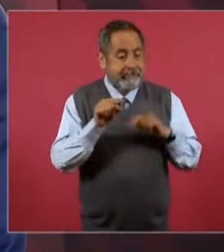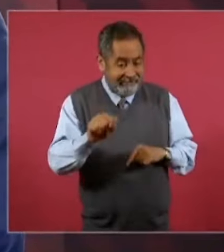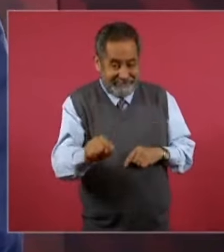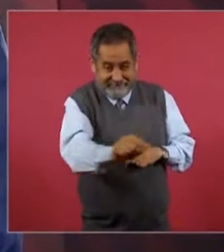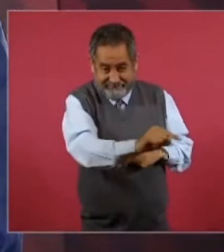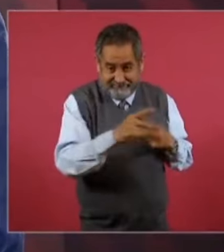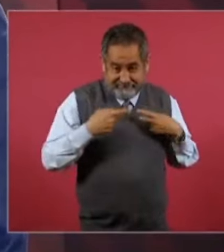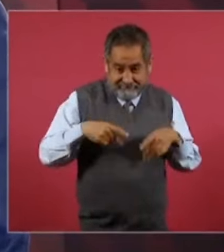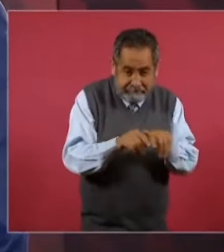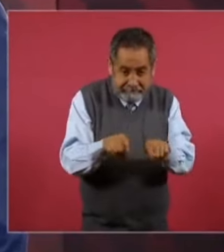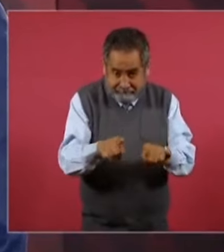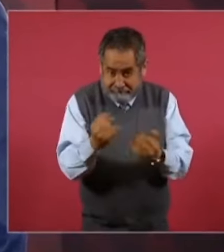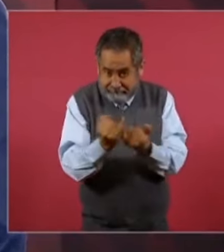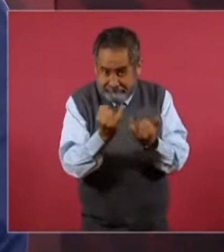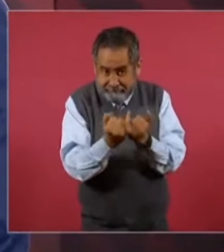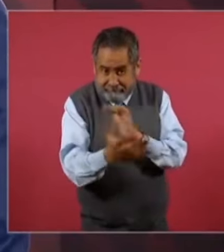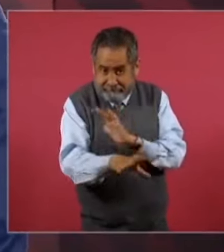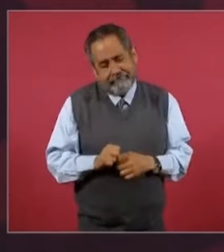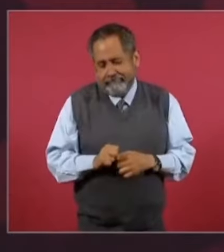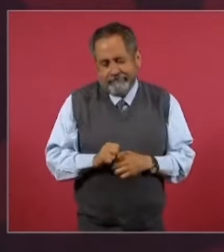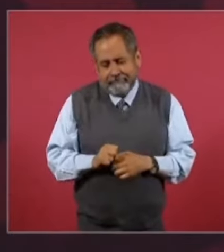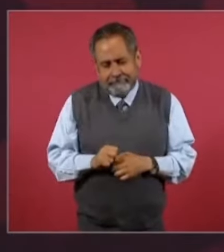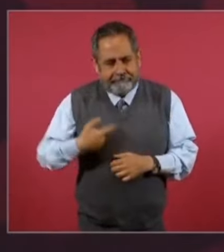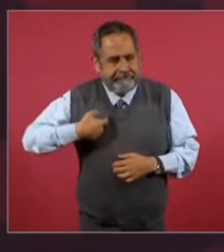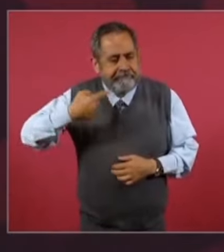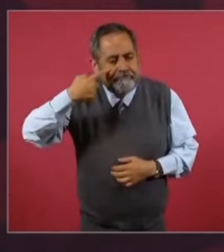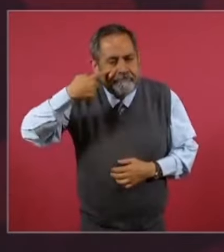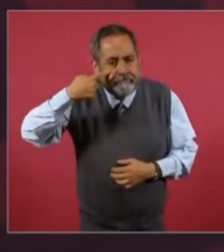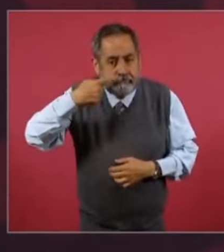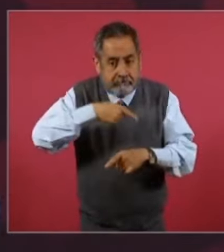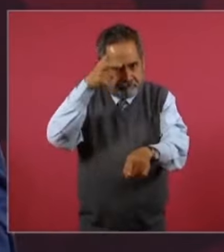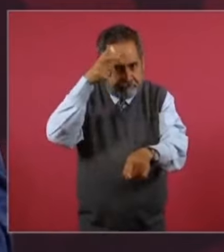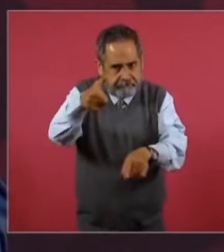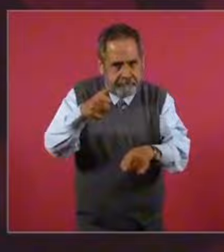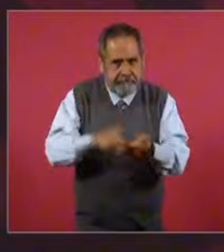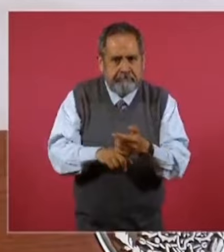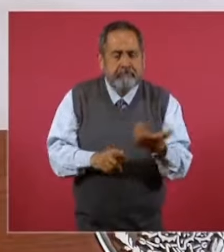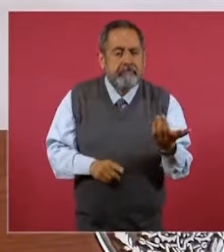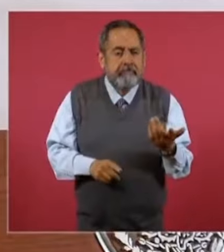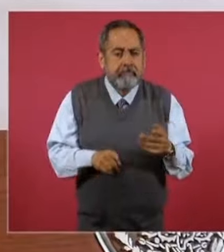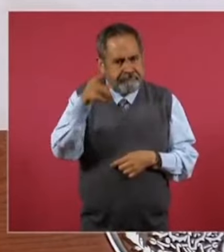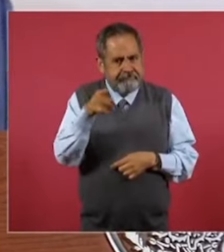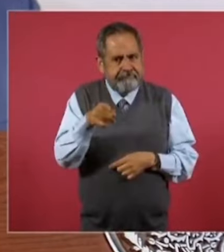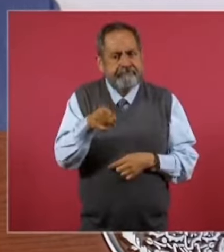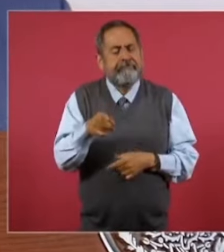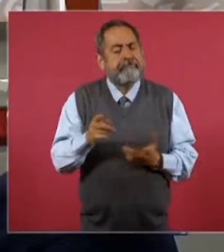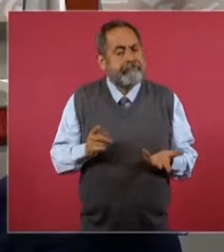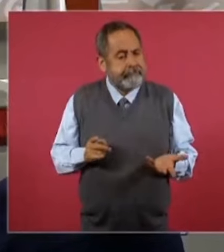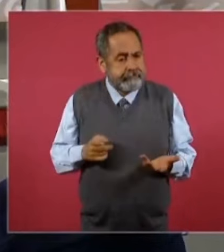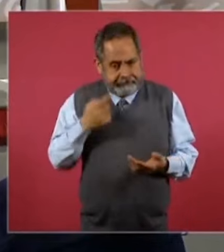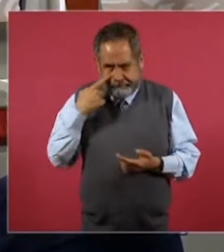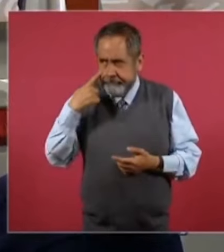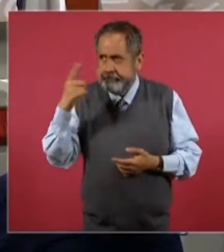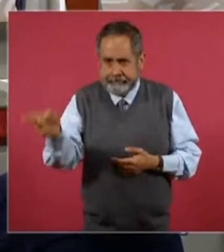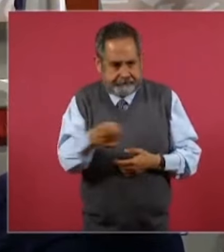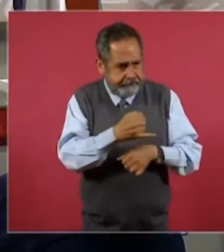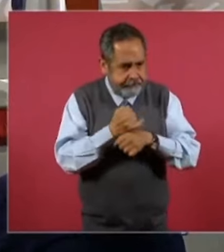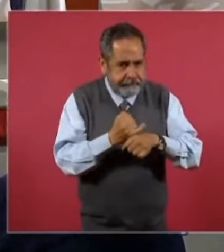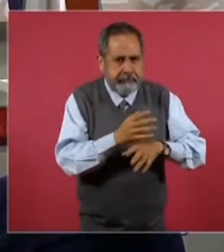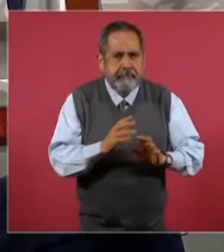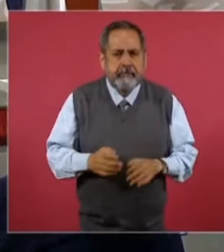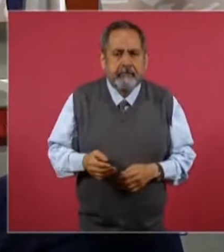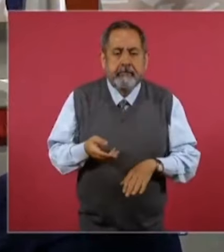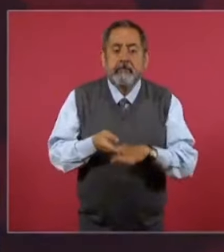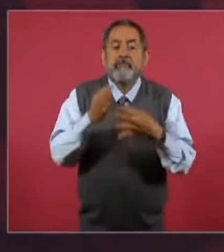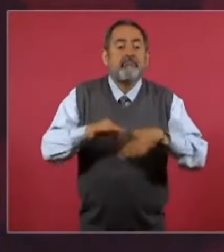trabajadores de base. Entonces hay que verlo. Yo no tenía conocimiento de lo que tú estás exponiendo. Por eso es